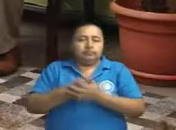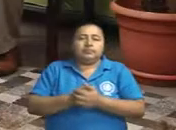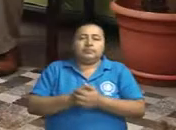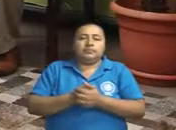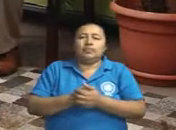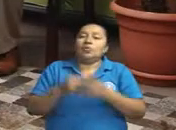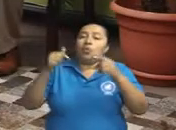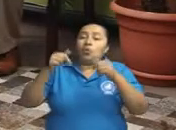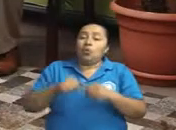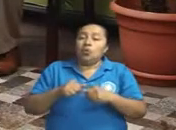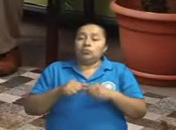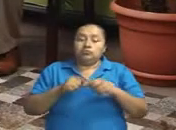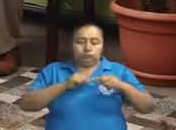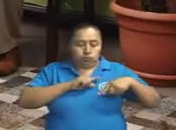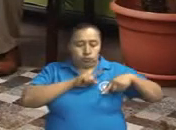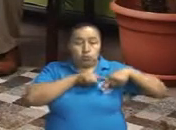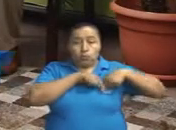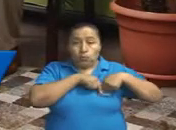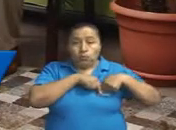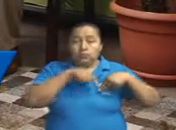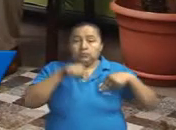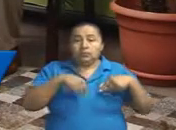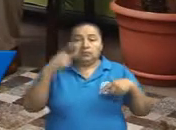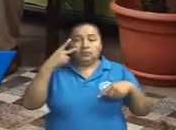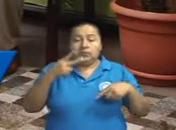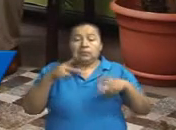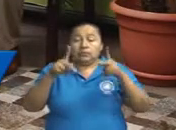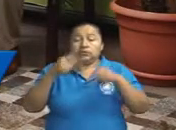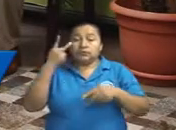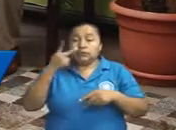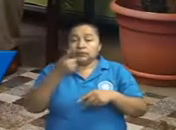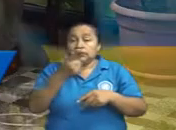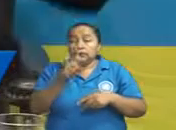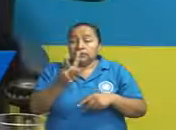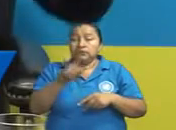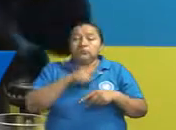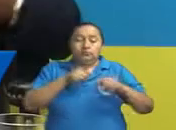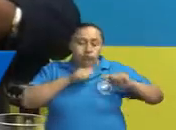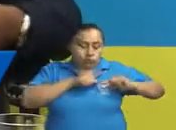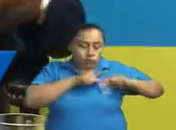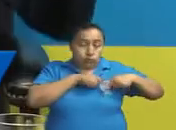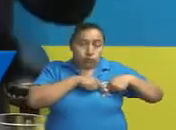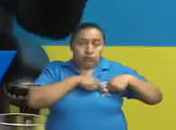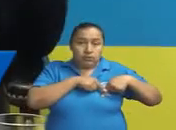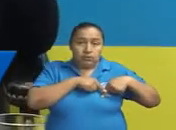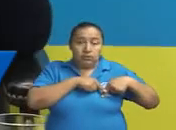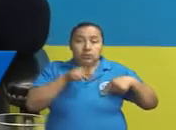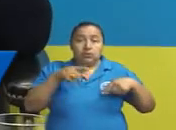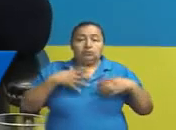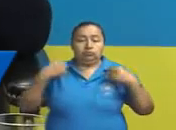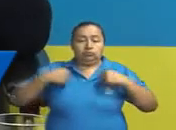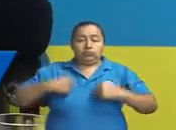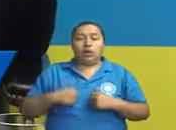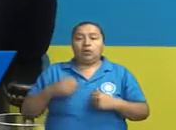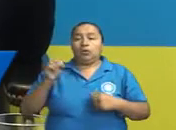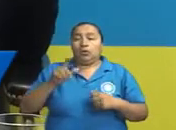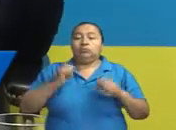unos lacitos, tal vez los amigos televidentes lo miran ahí, yo lo tengo en el saco, usted lo tiene ahí en la bolsa de la